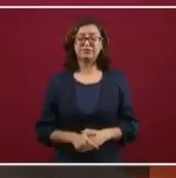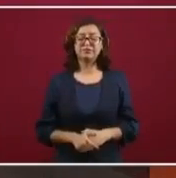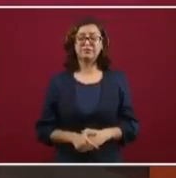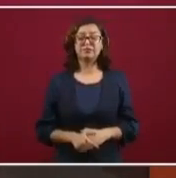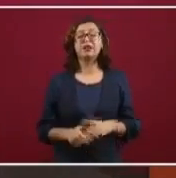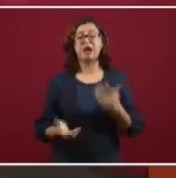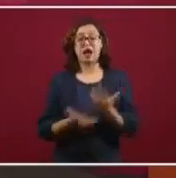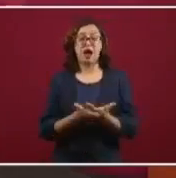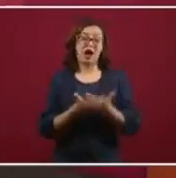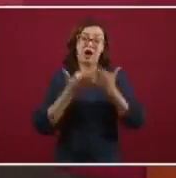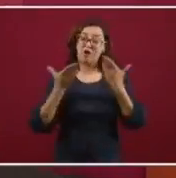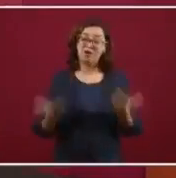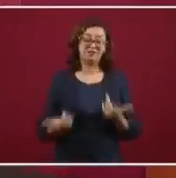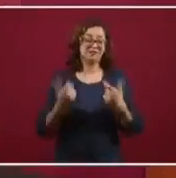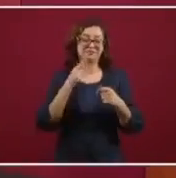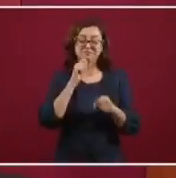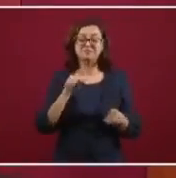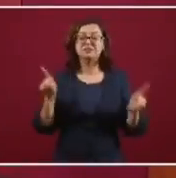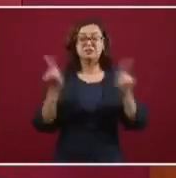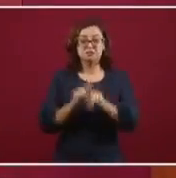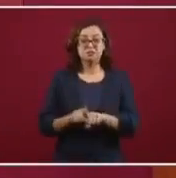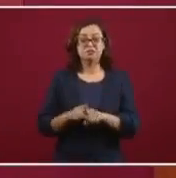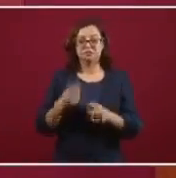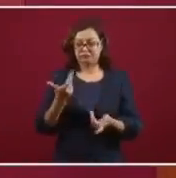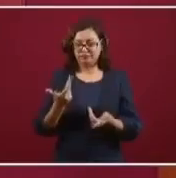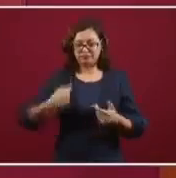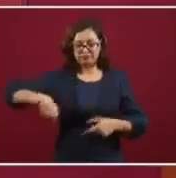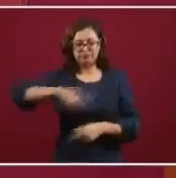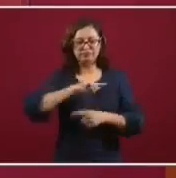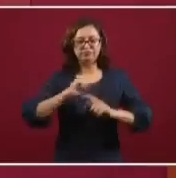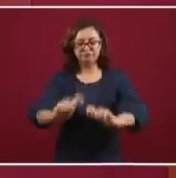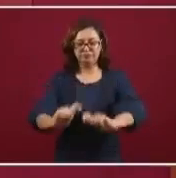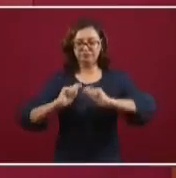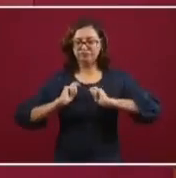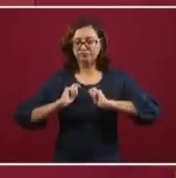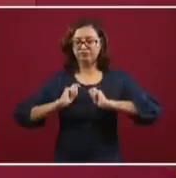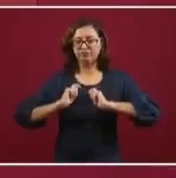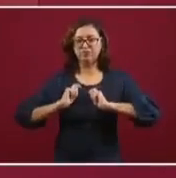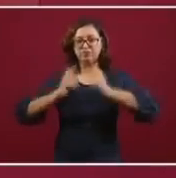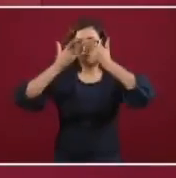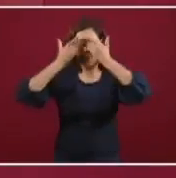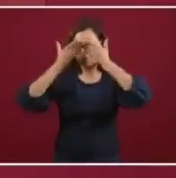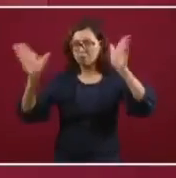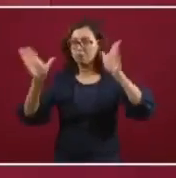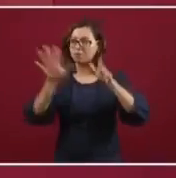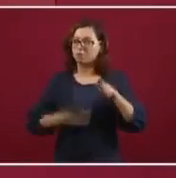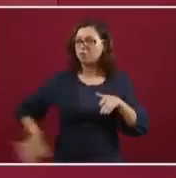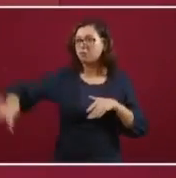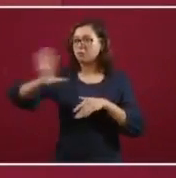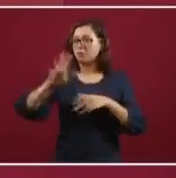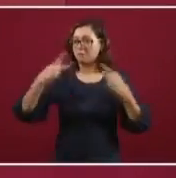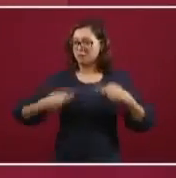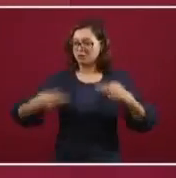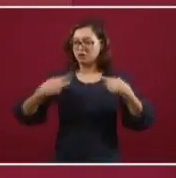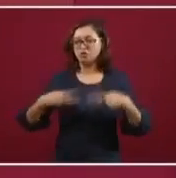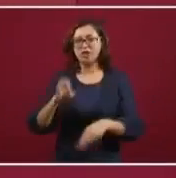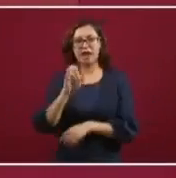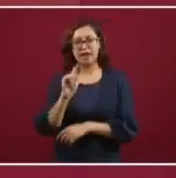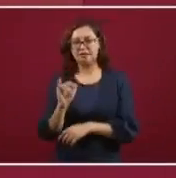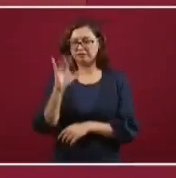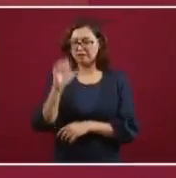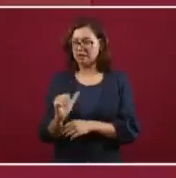donde un movimiento liberal con dimensión social, ética, democrática,